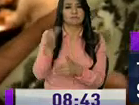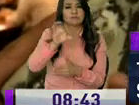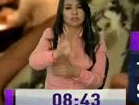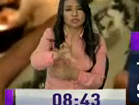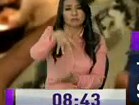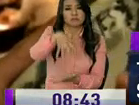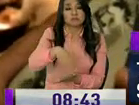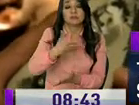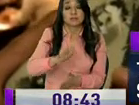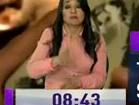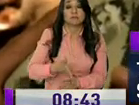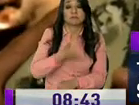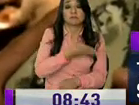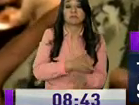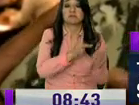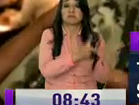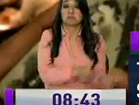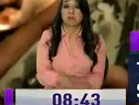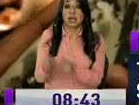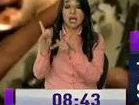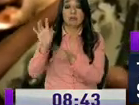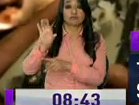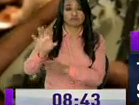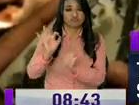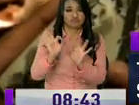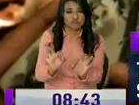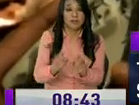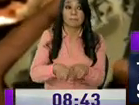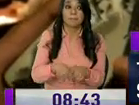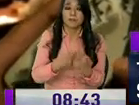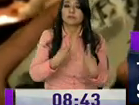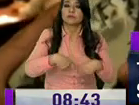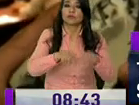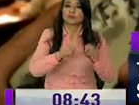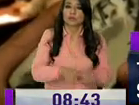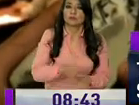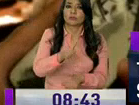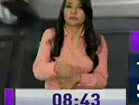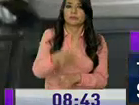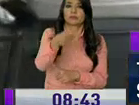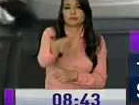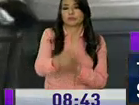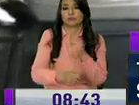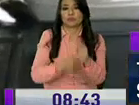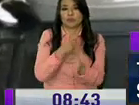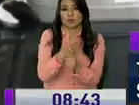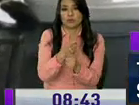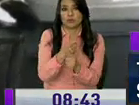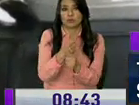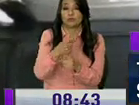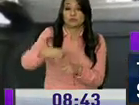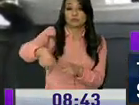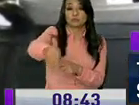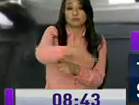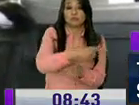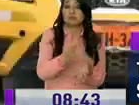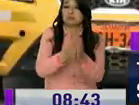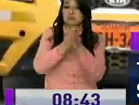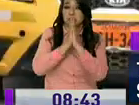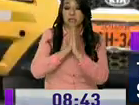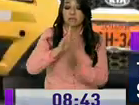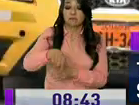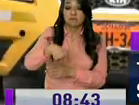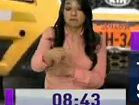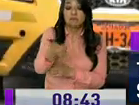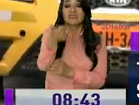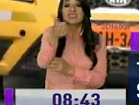tenemos planificado ya eso en recursos, tenemos que empezar las contrataciones el próximo año. Los requerimientos de esta mesa es que desde el próximo 10